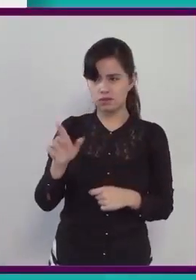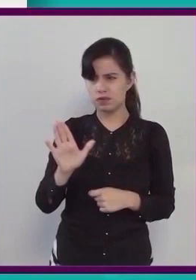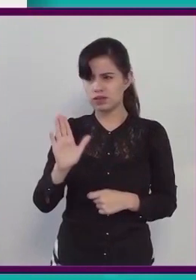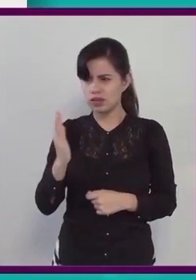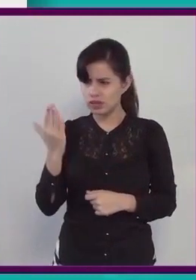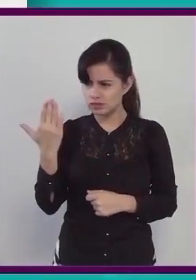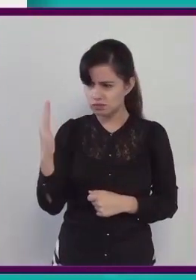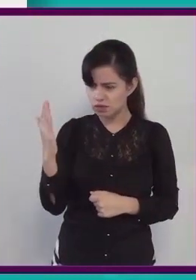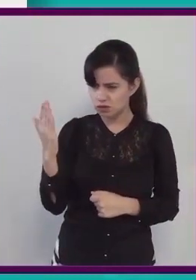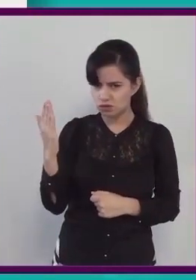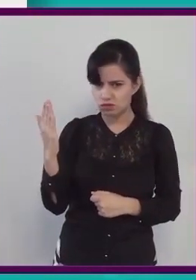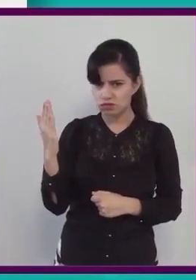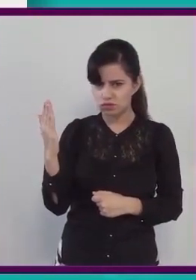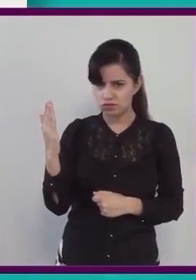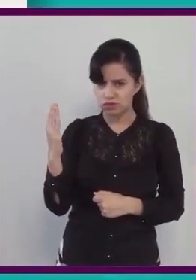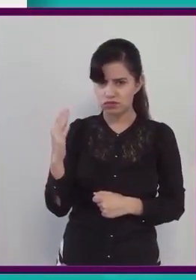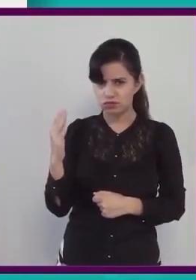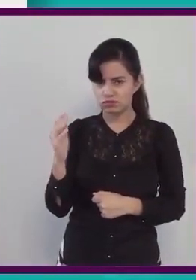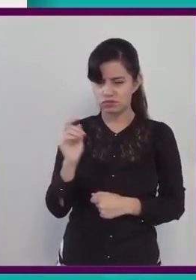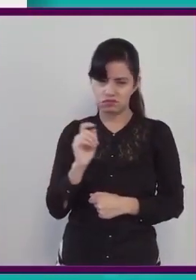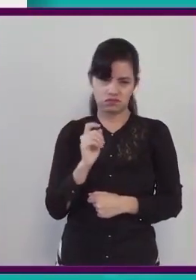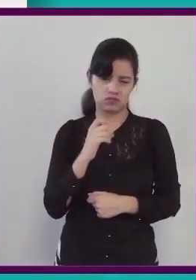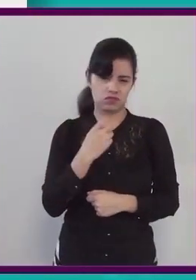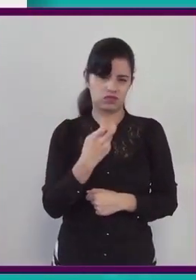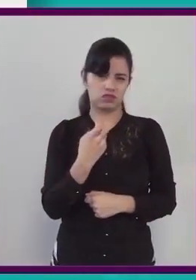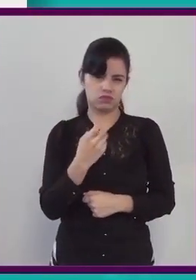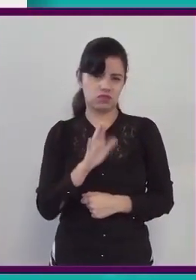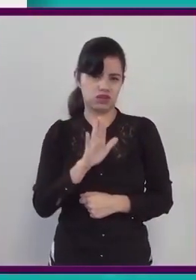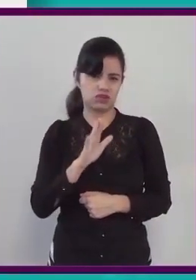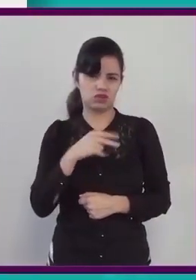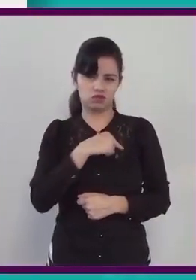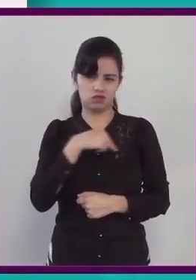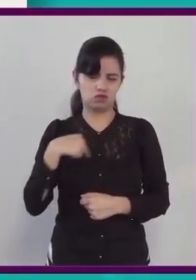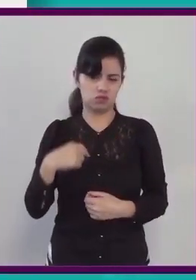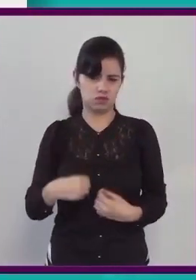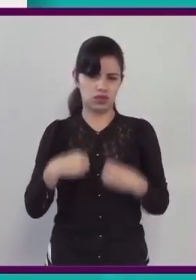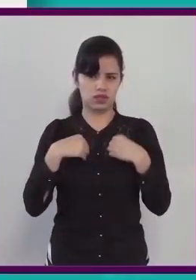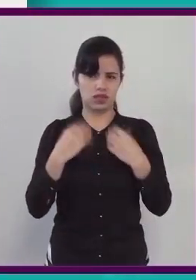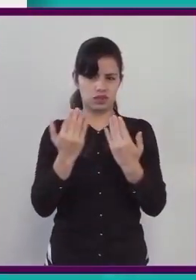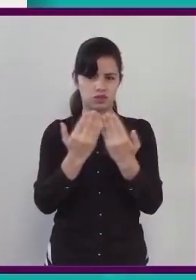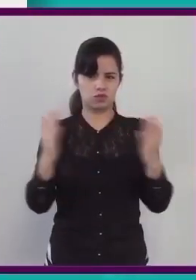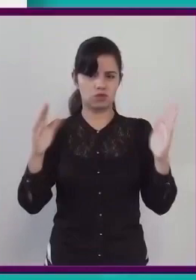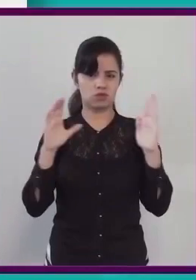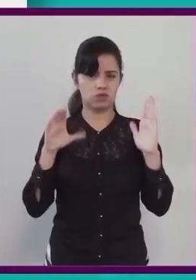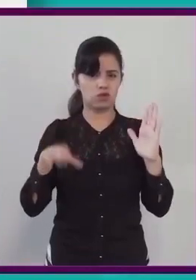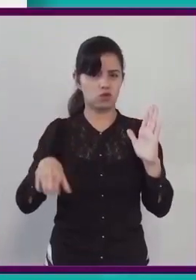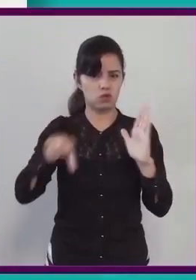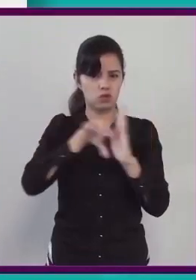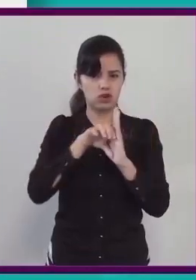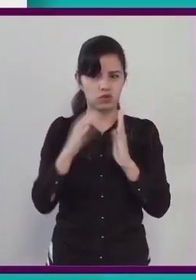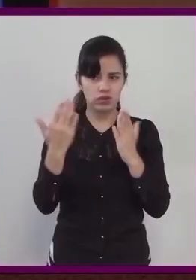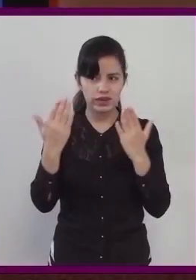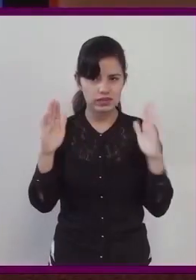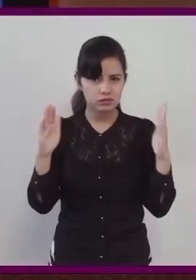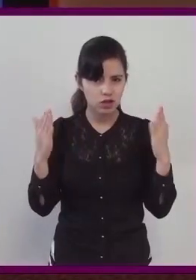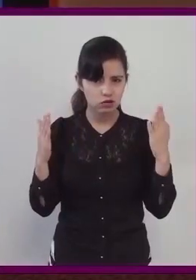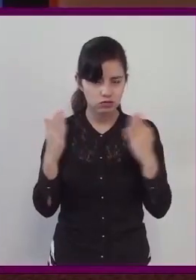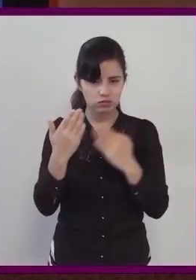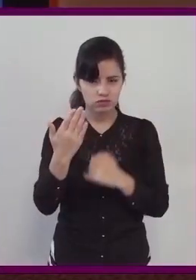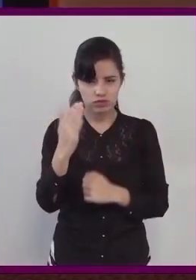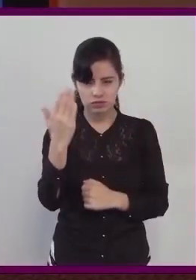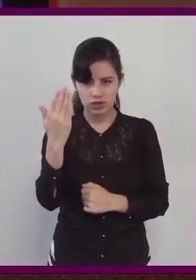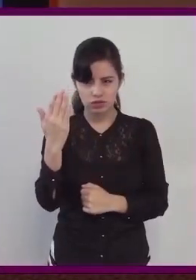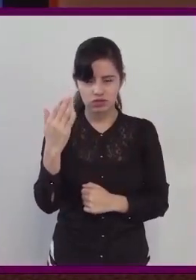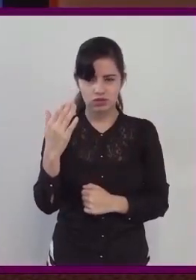como esta idea modernista de considerar a la otra persona como un espejo. Pareciera